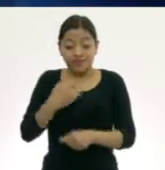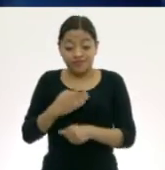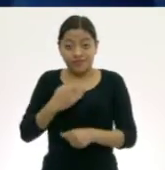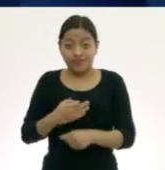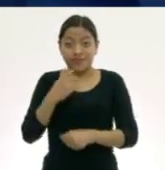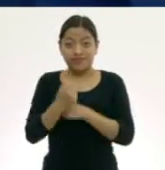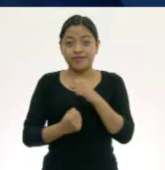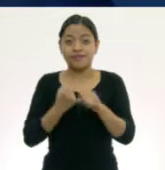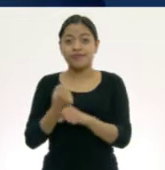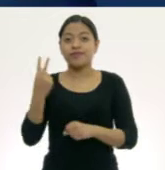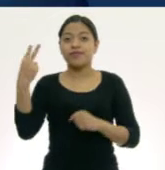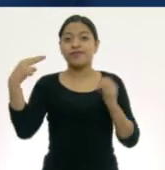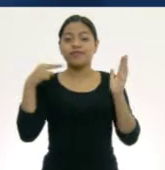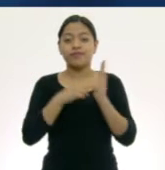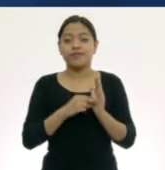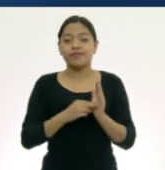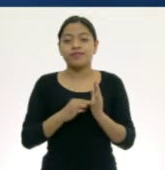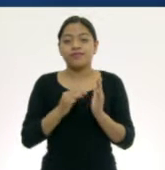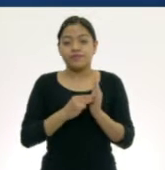año 2020.